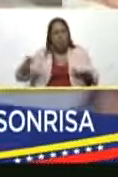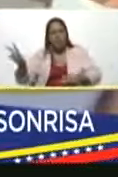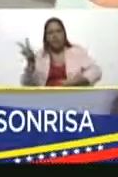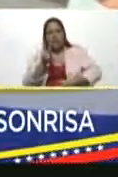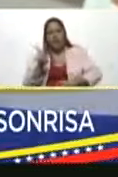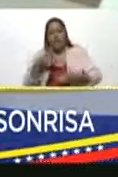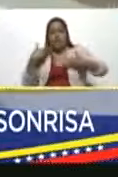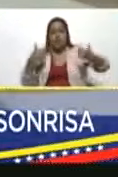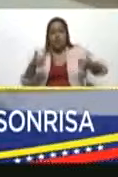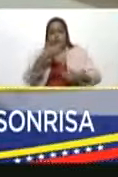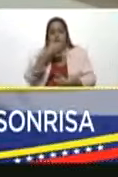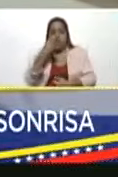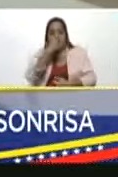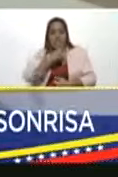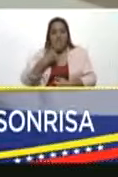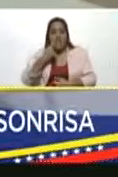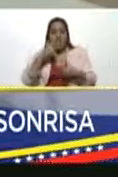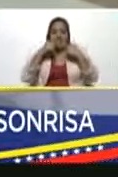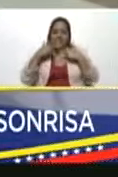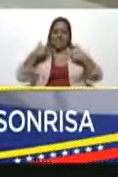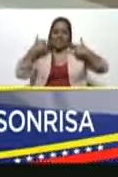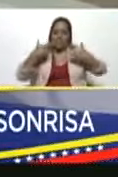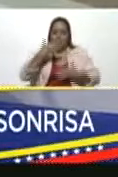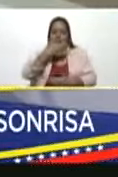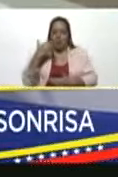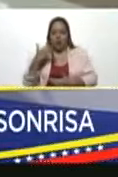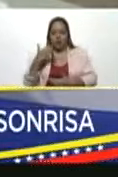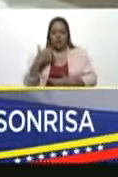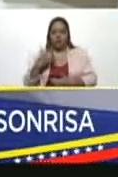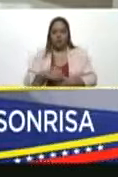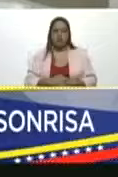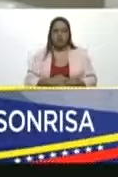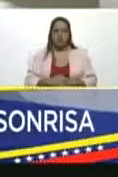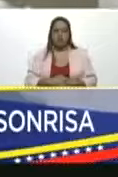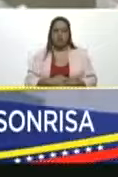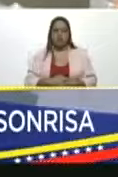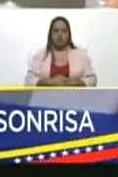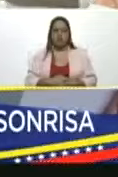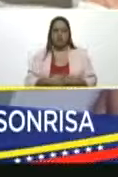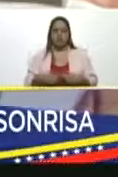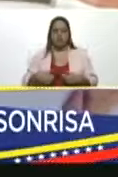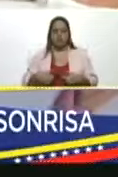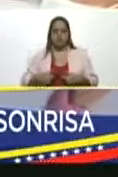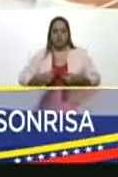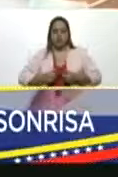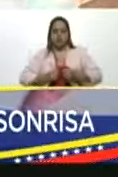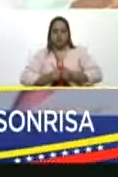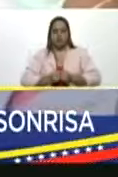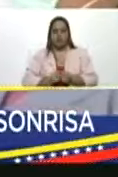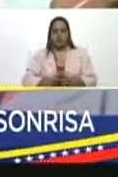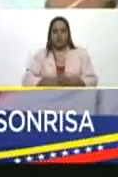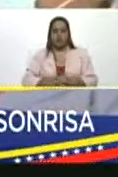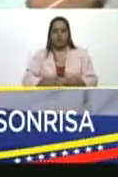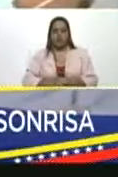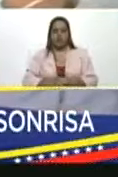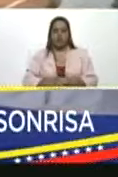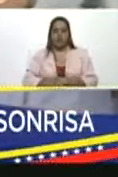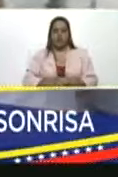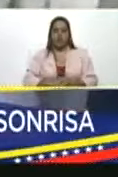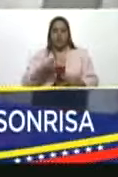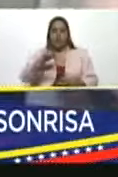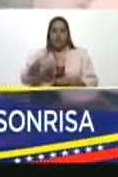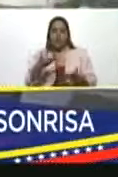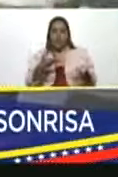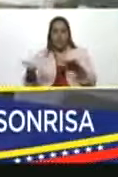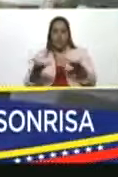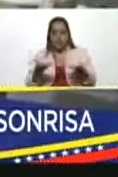esa salud bucal, esa sonrisa sana que se merece. Por aquí contamos también con un